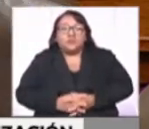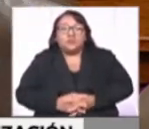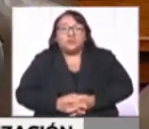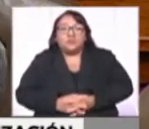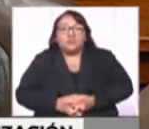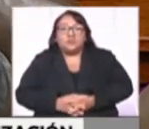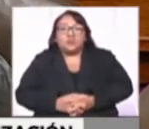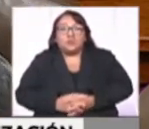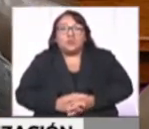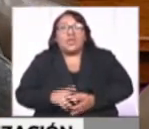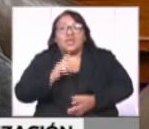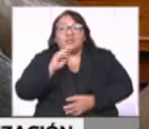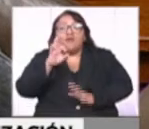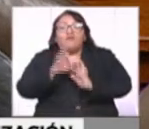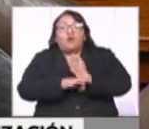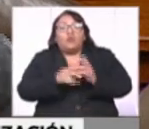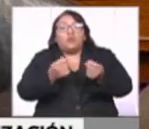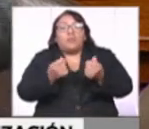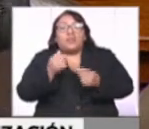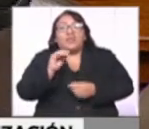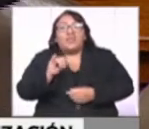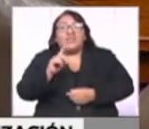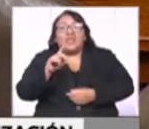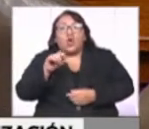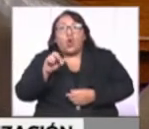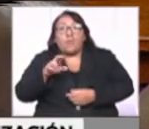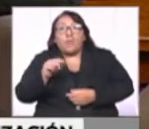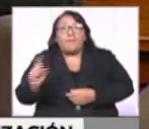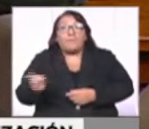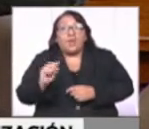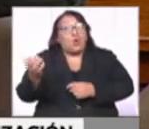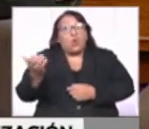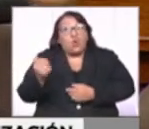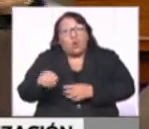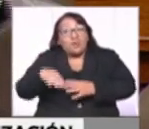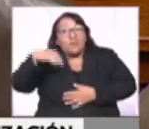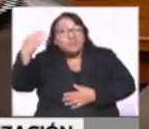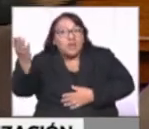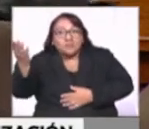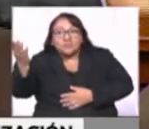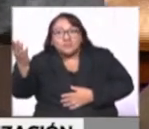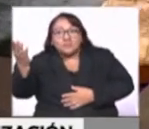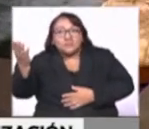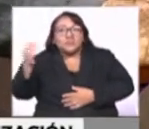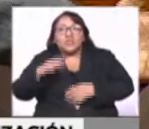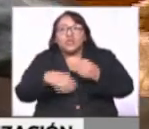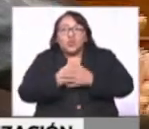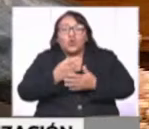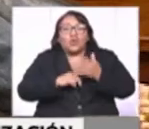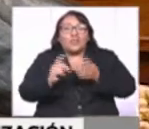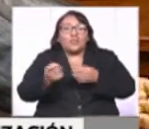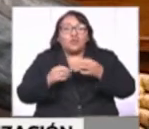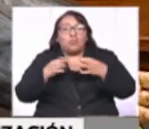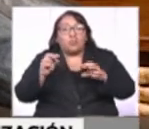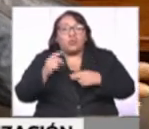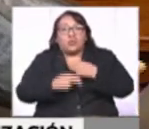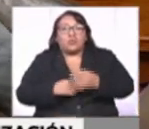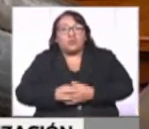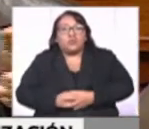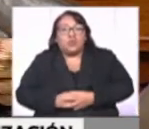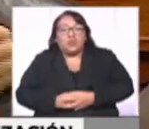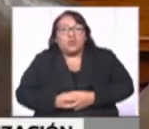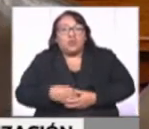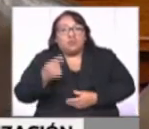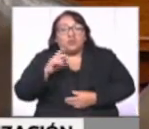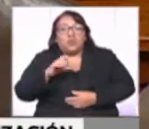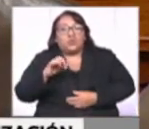cierto, son fondos de Indecopi, pero que deja de percibir los fondos de lo que es el Tesoro Público Nacional. Por eso,